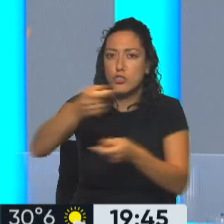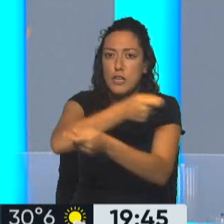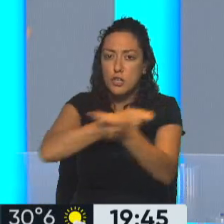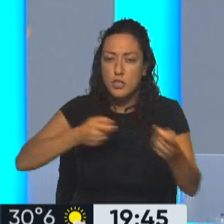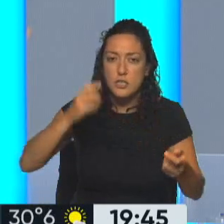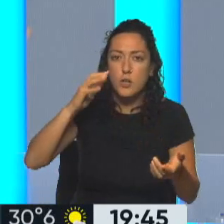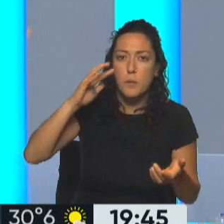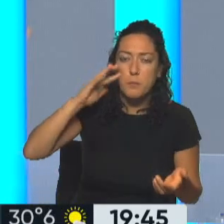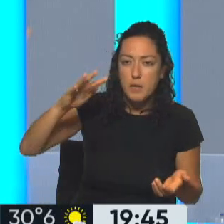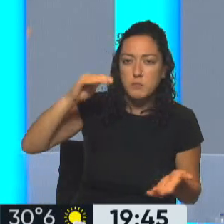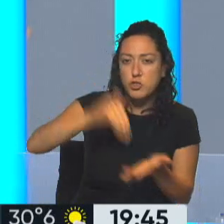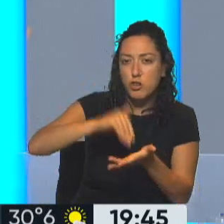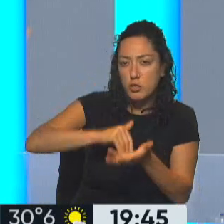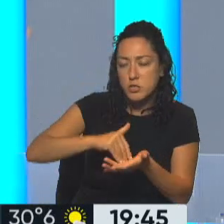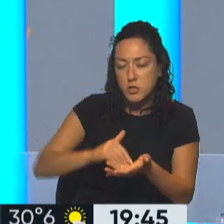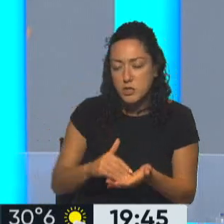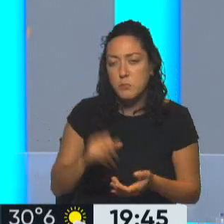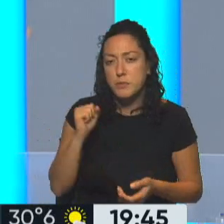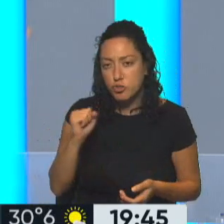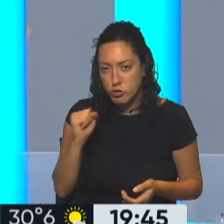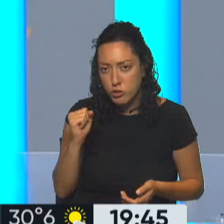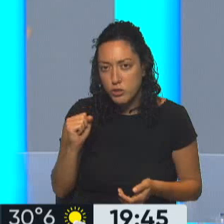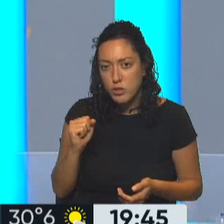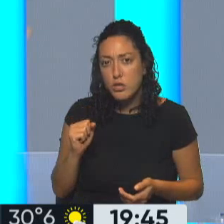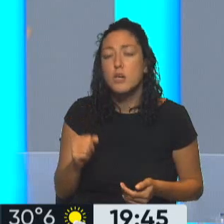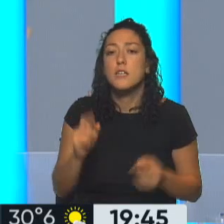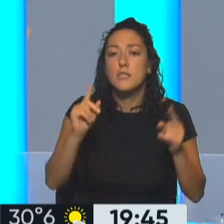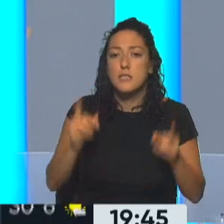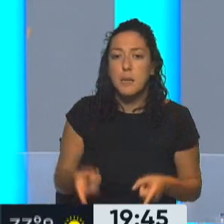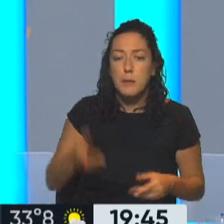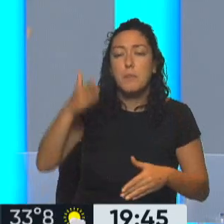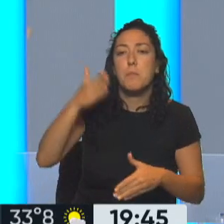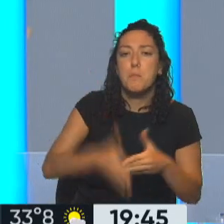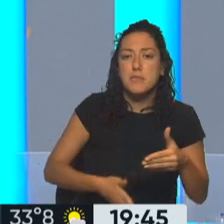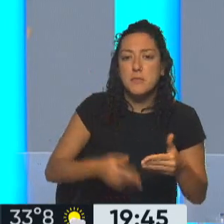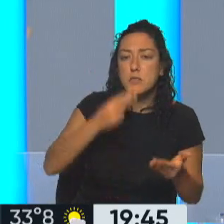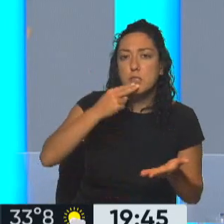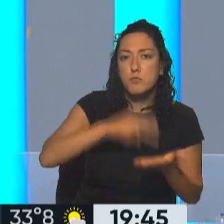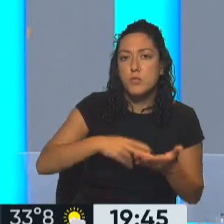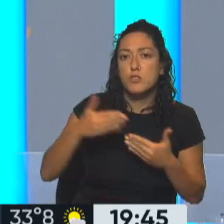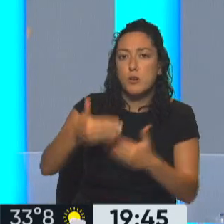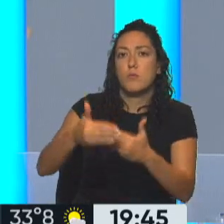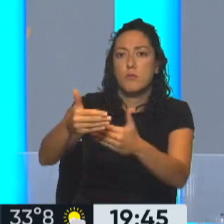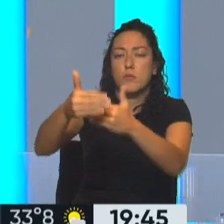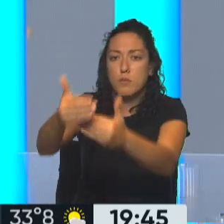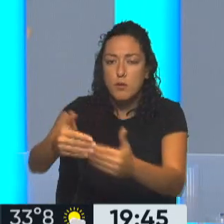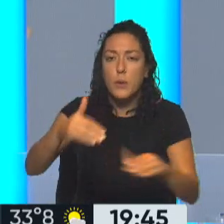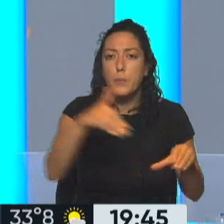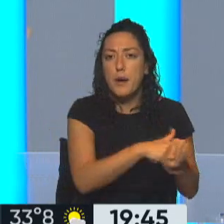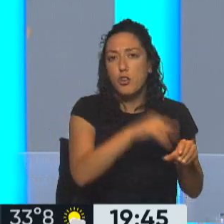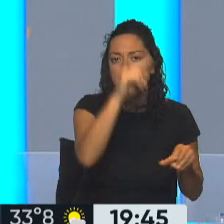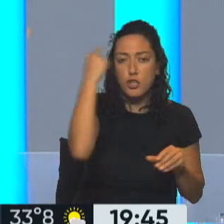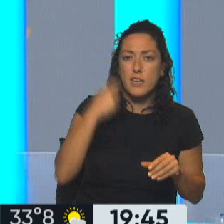cinco mil millones de pesos distintos postergaciones de los vencimientos impositivos créditos del banco